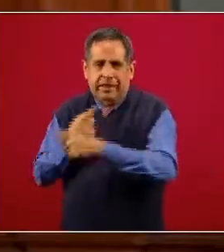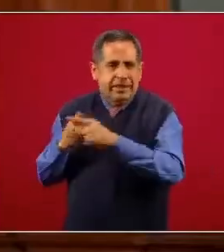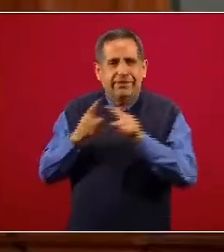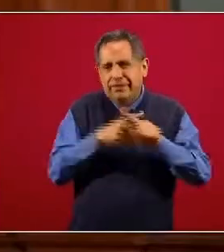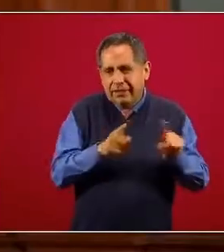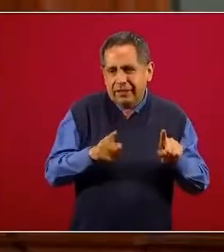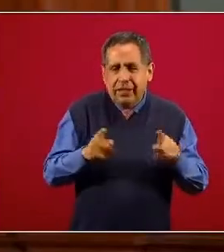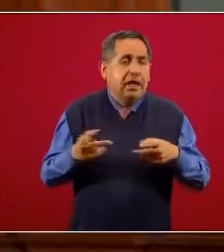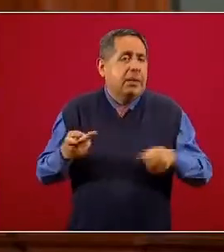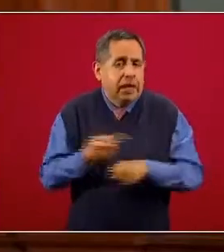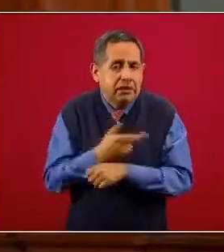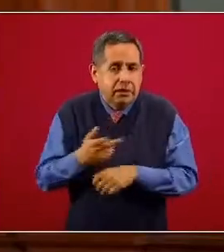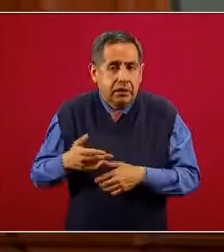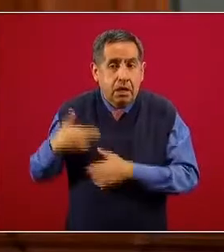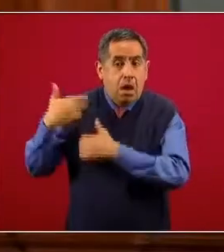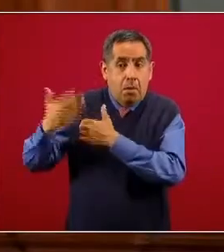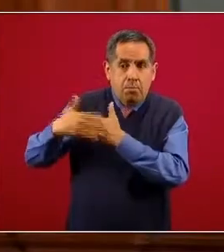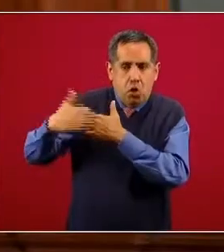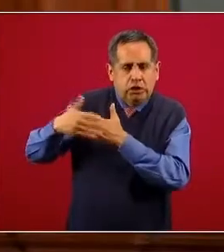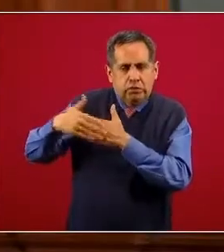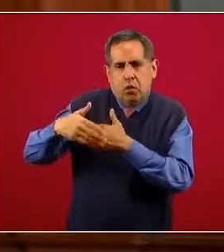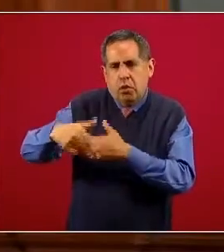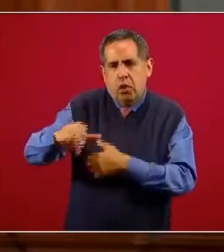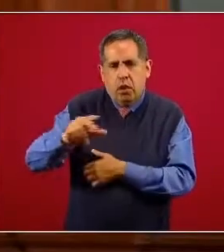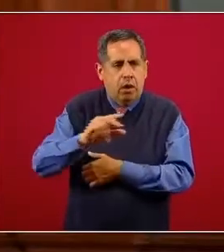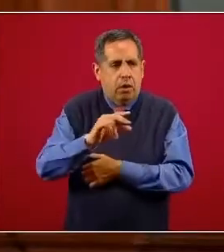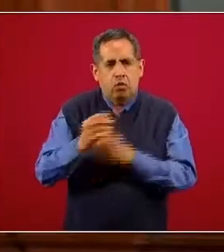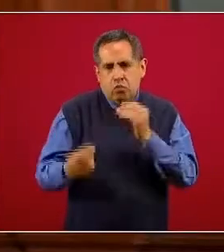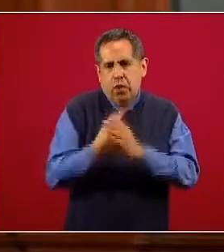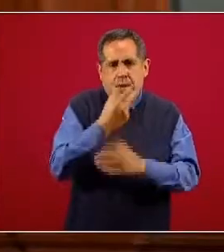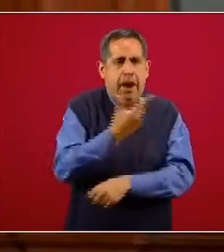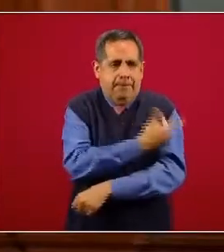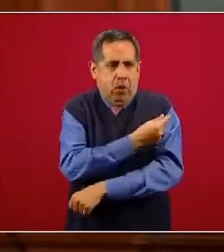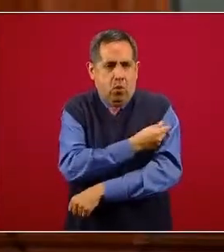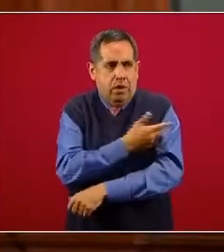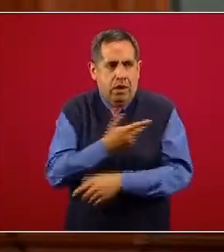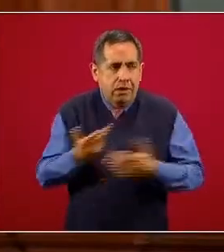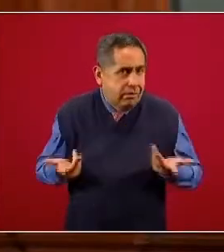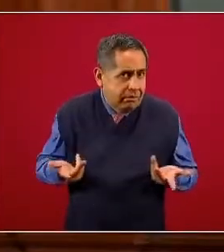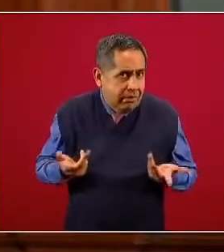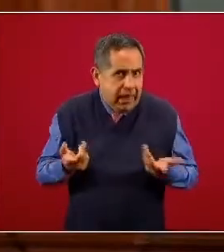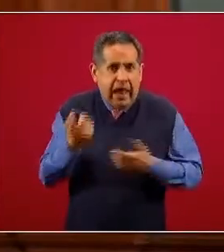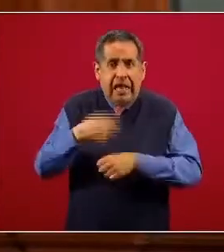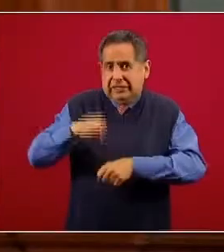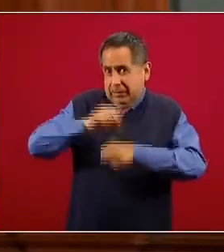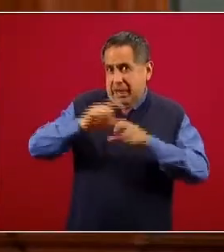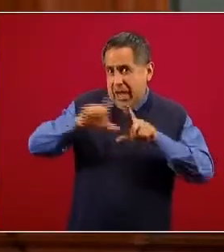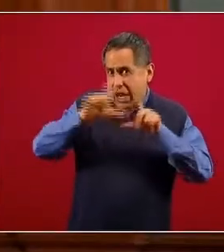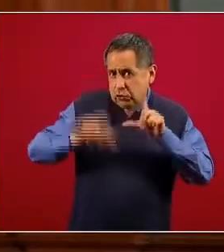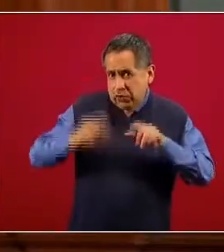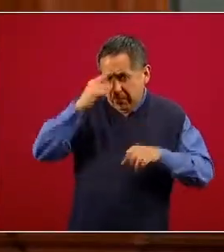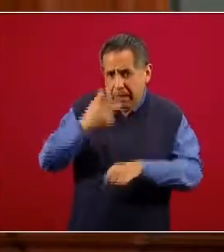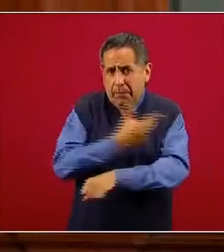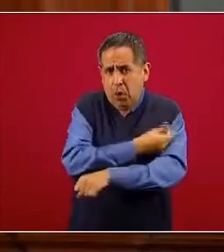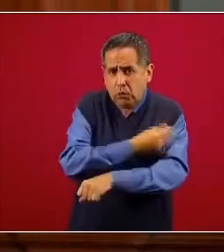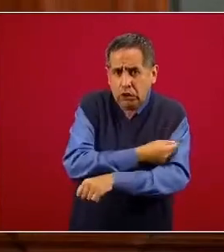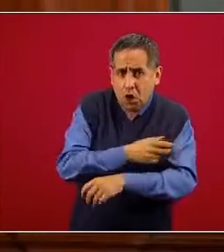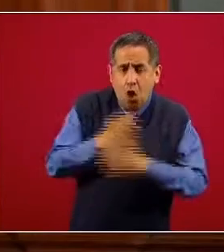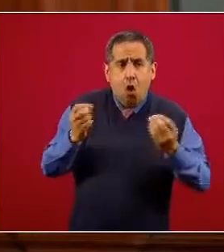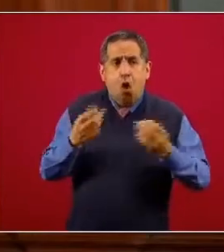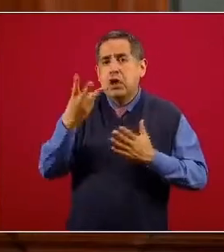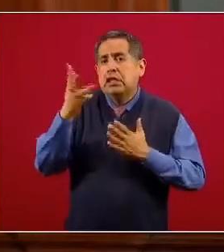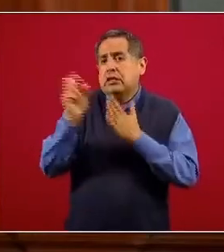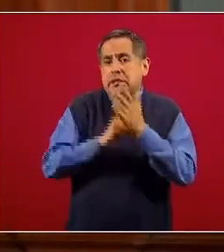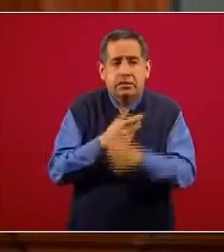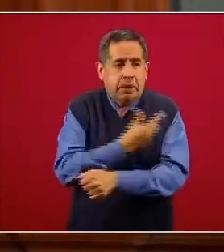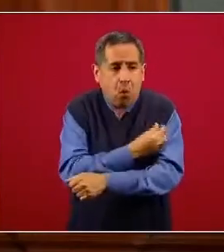interesa porque la vacuna va a llegar eventualmente. ¿Y será una semana nacional de vacunación o nos estaremos 3 meses